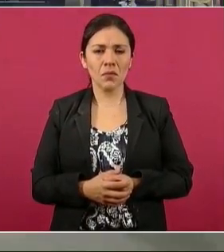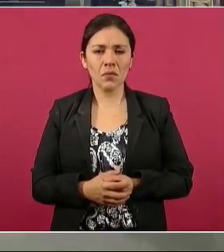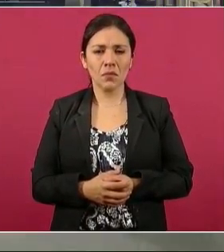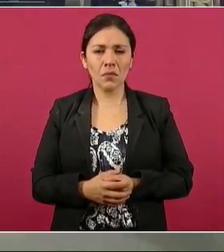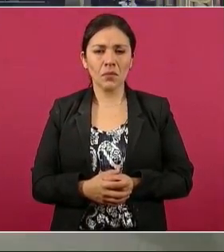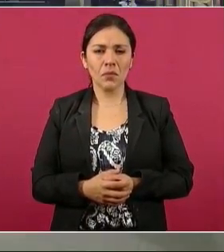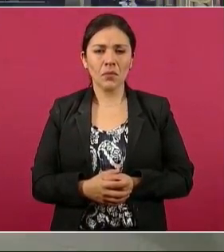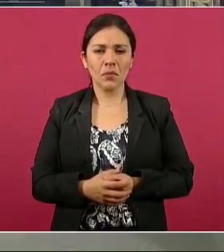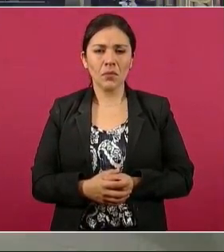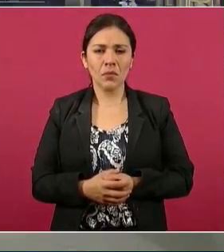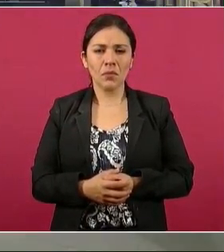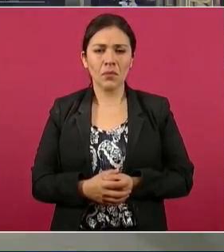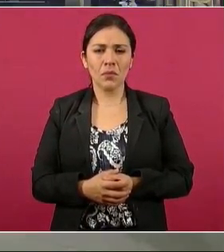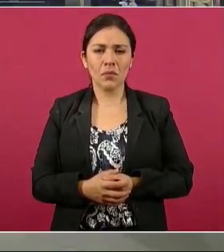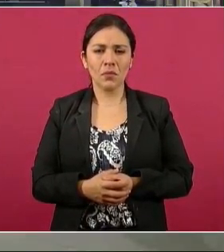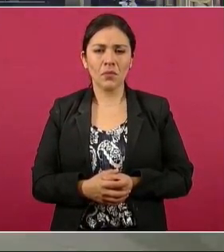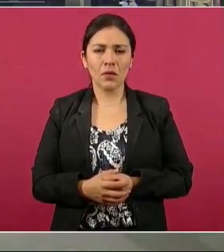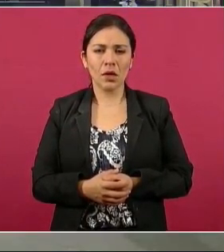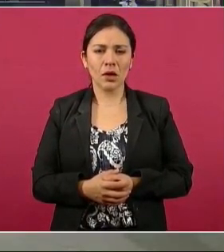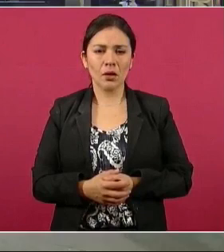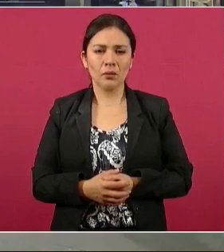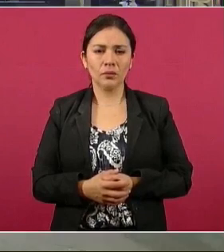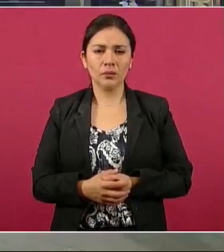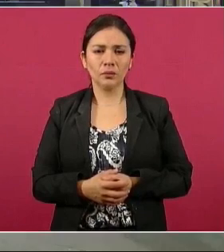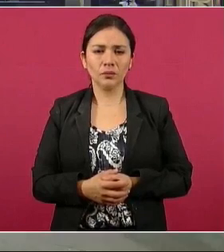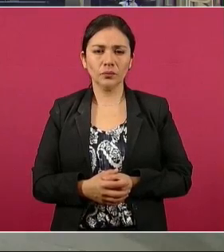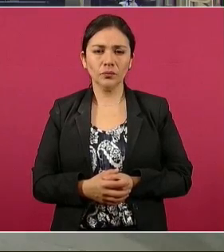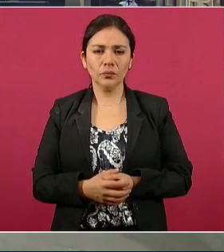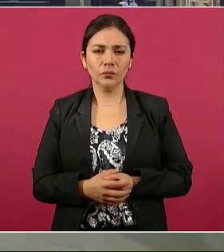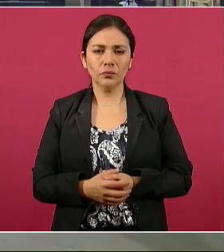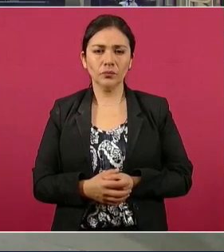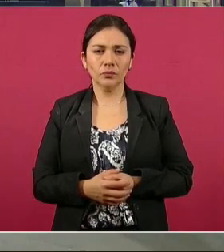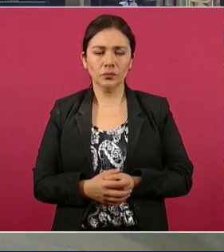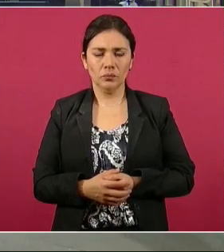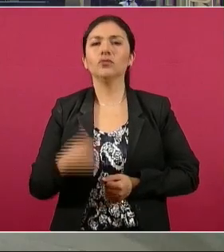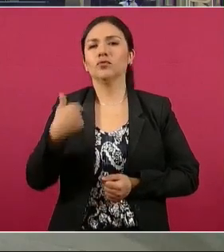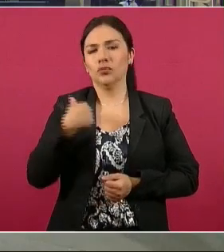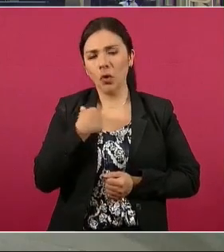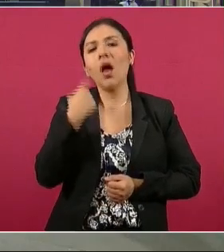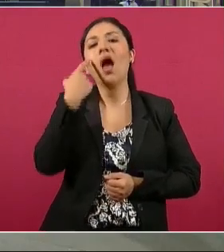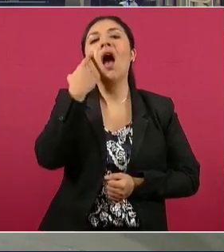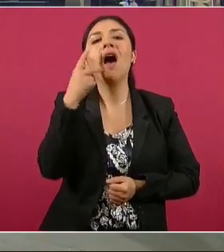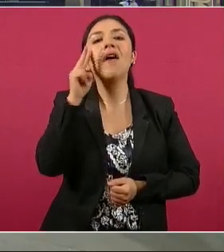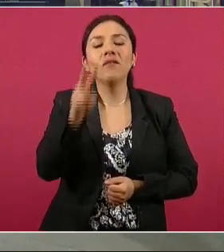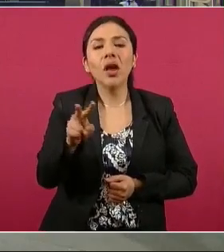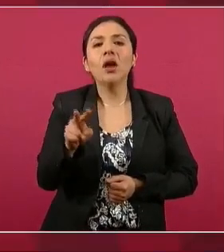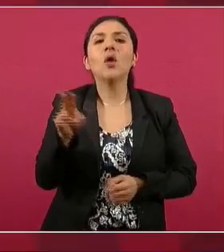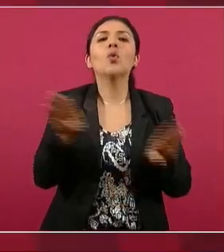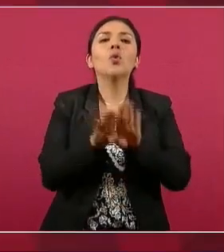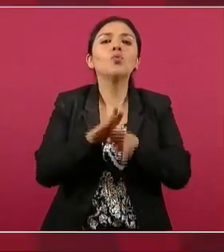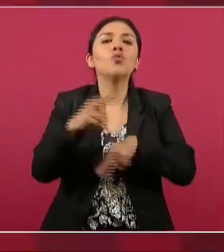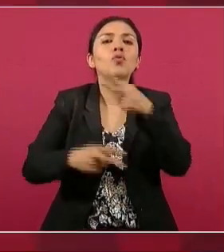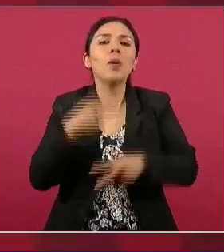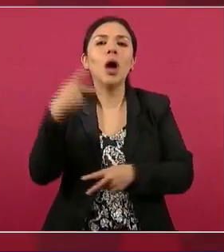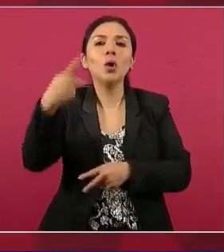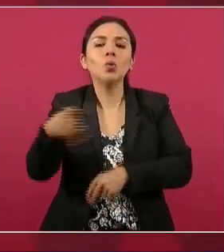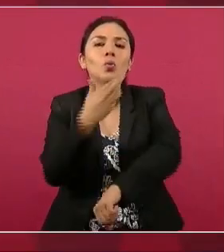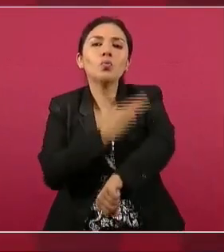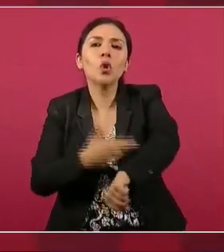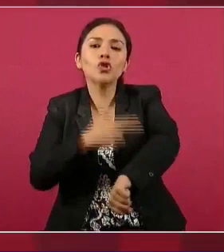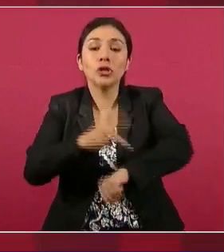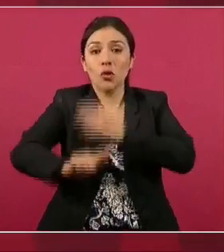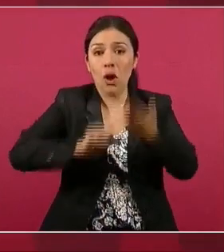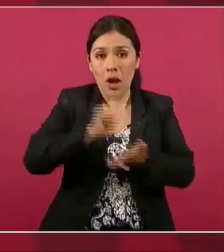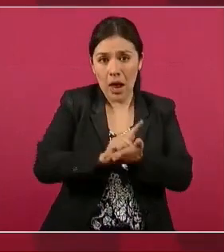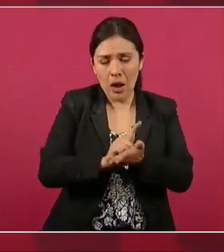Sinaloa, ¿no? Entonces lo que quieren es trabajar la tierra. Sí, vamos a ver cómo está el proceso legal y los